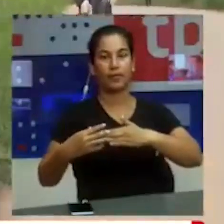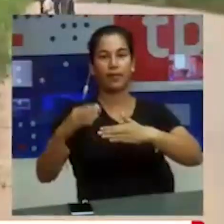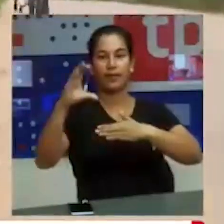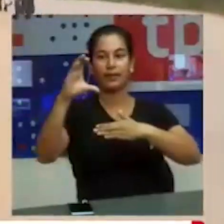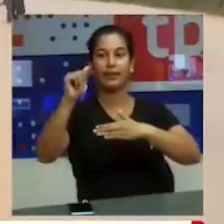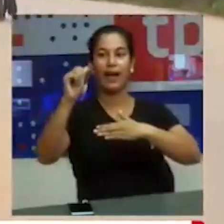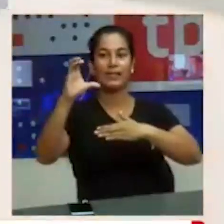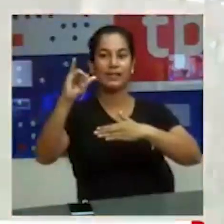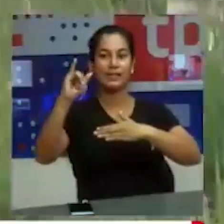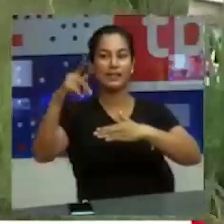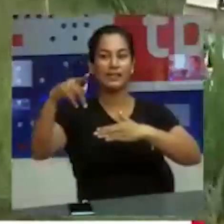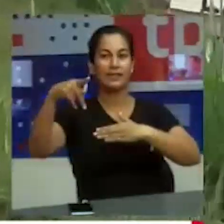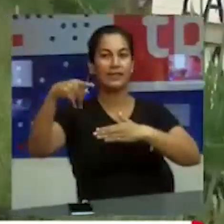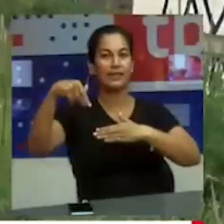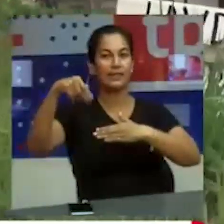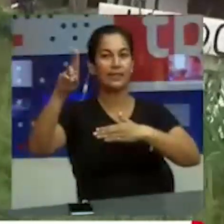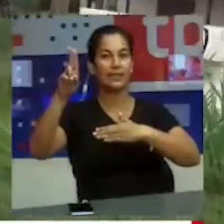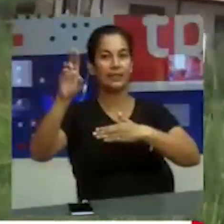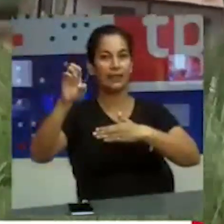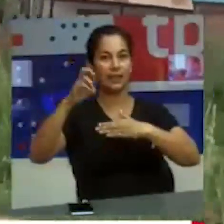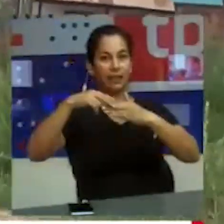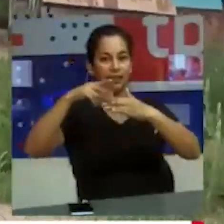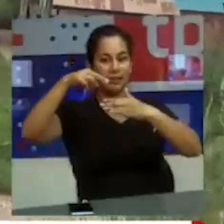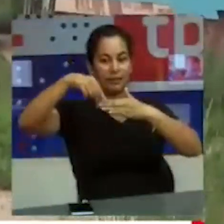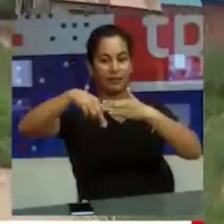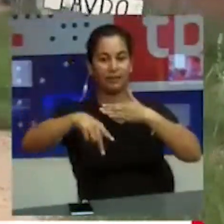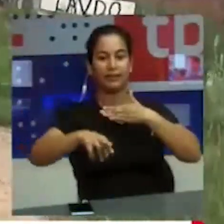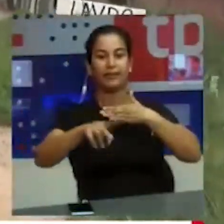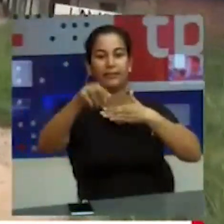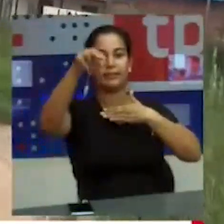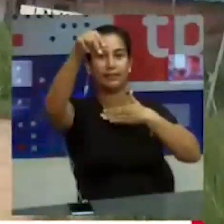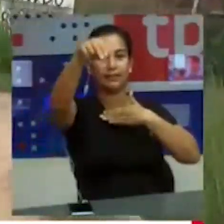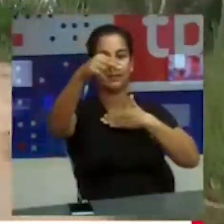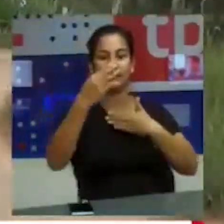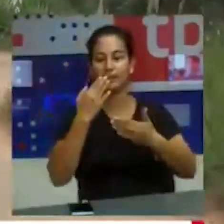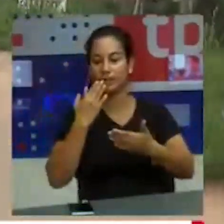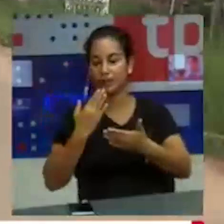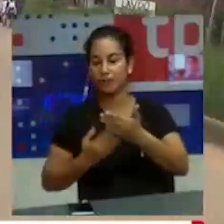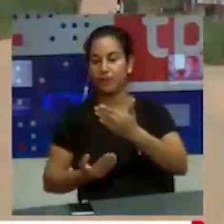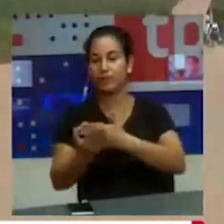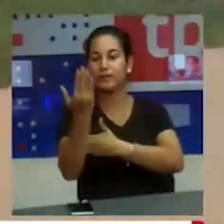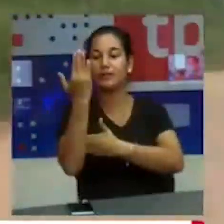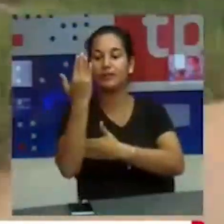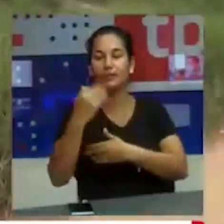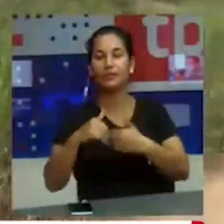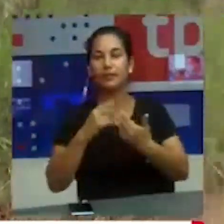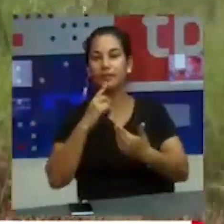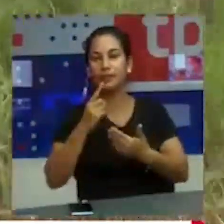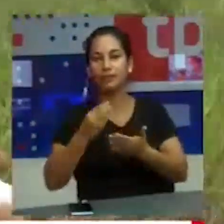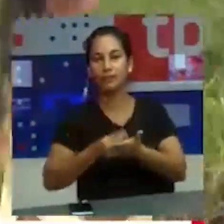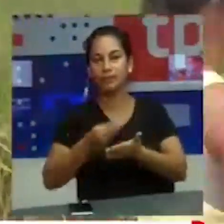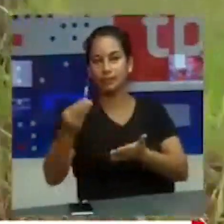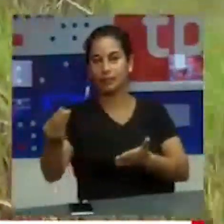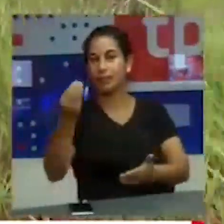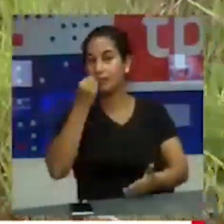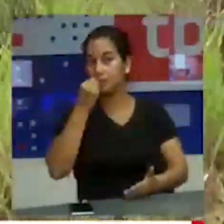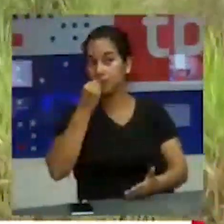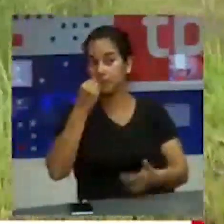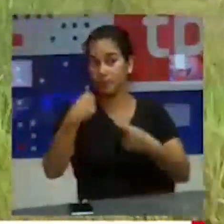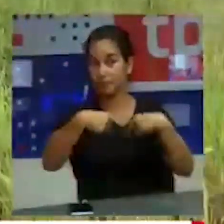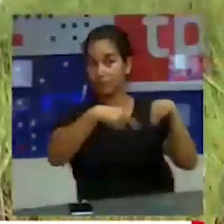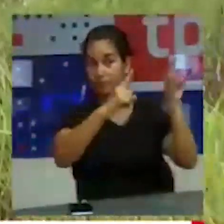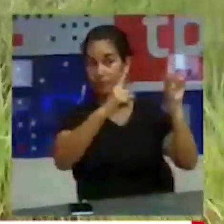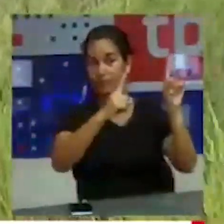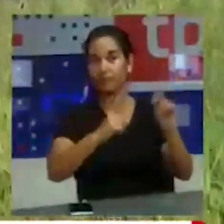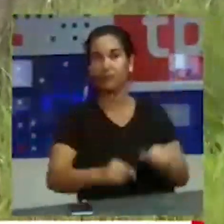llama la atención la gente. Buenos días, señorita. Están, bueno, aprovechando acá para poder salir y abastecerse, ¿no? Muy buenos días, sí. Así es, ¿no?